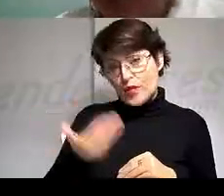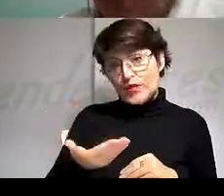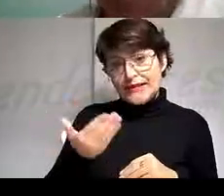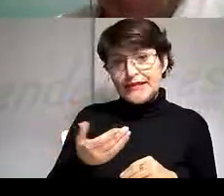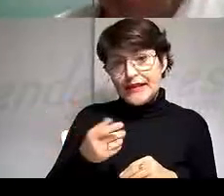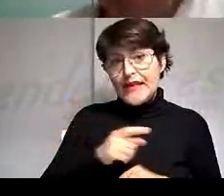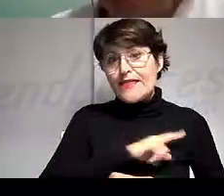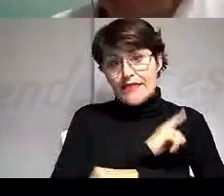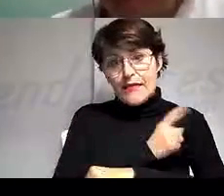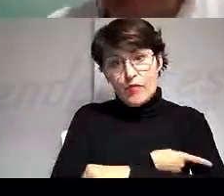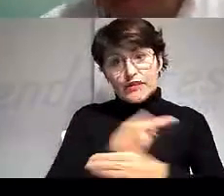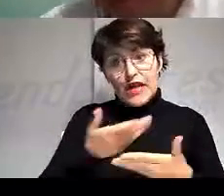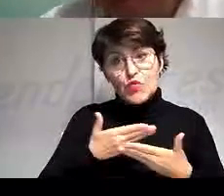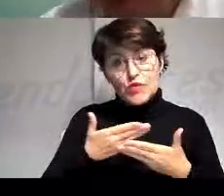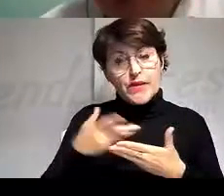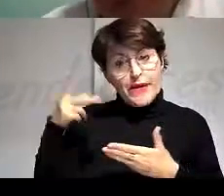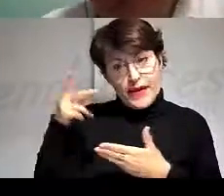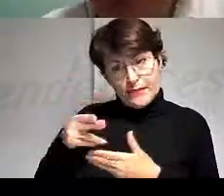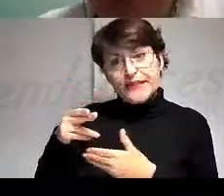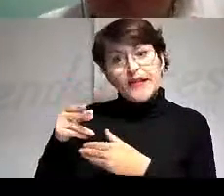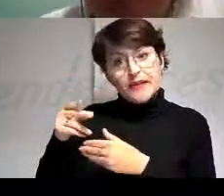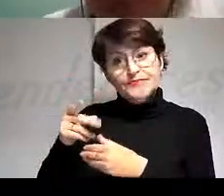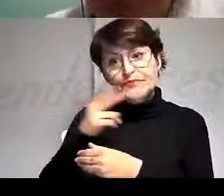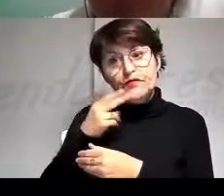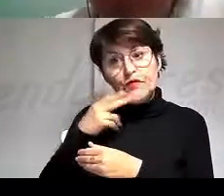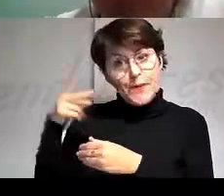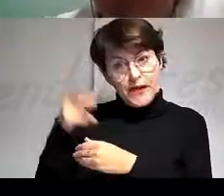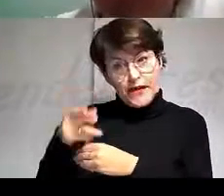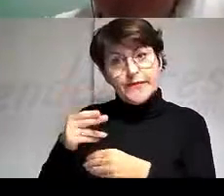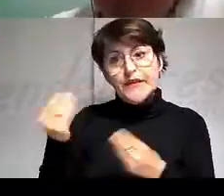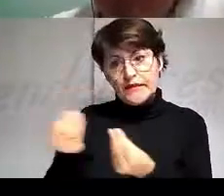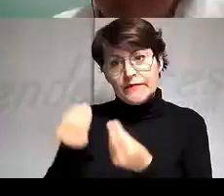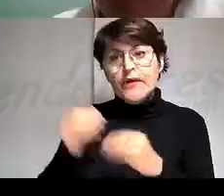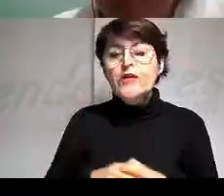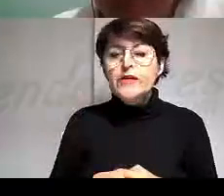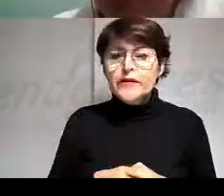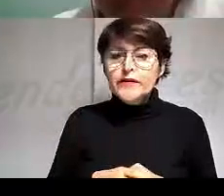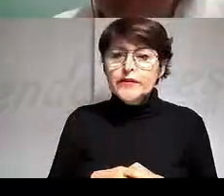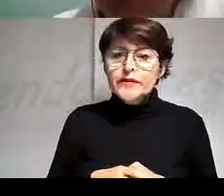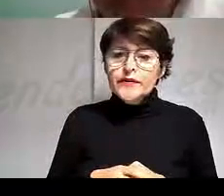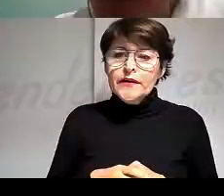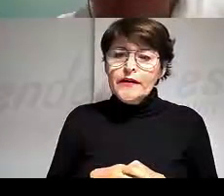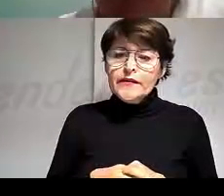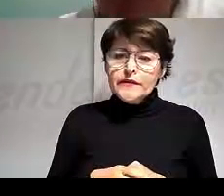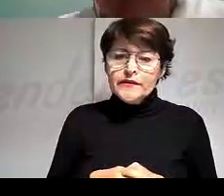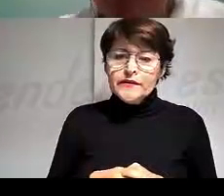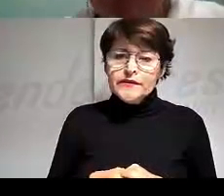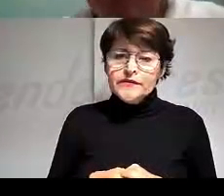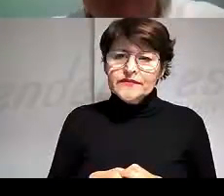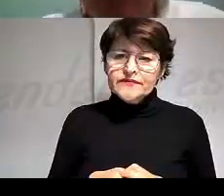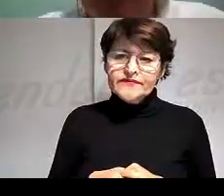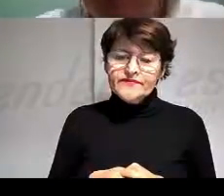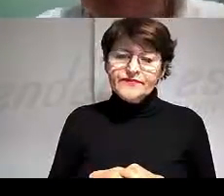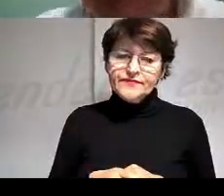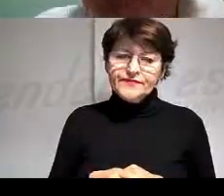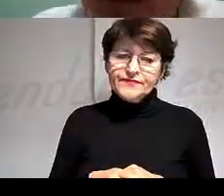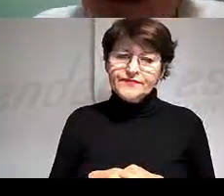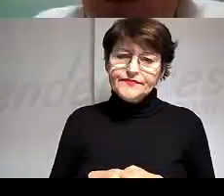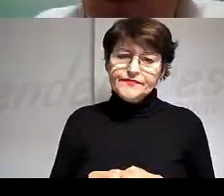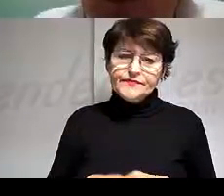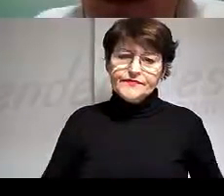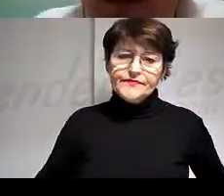de dejar de fumar pues nos puede ayudar muchísimo y puede hacer que consigamos más éxito a la hora de intentar abandonar